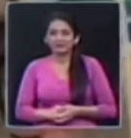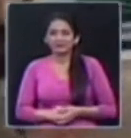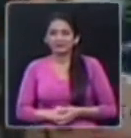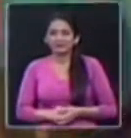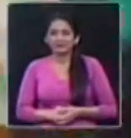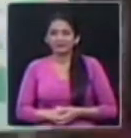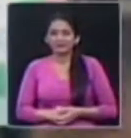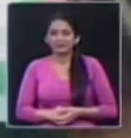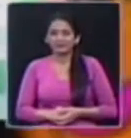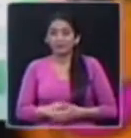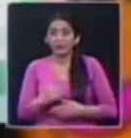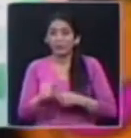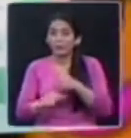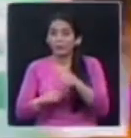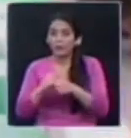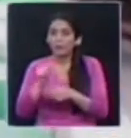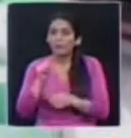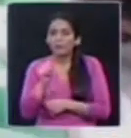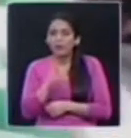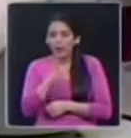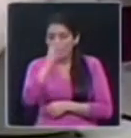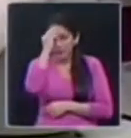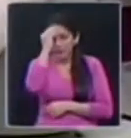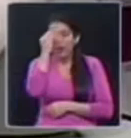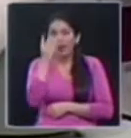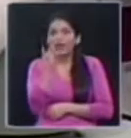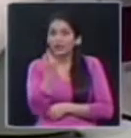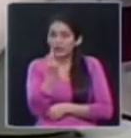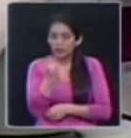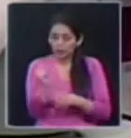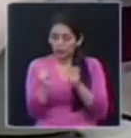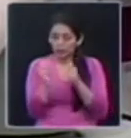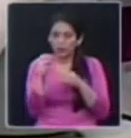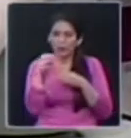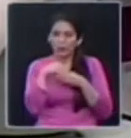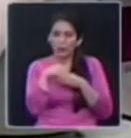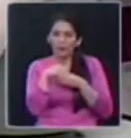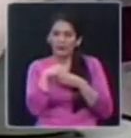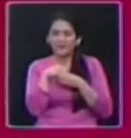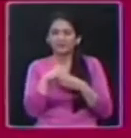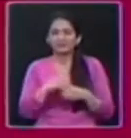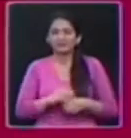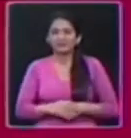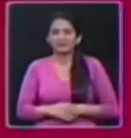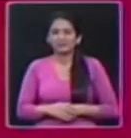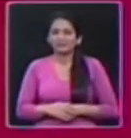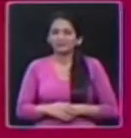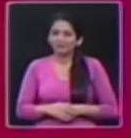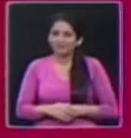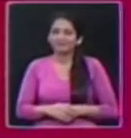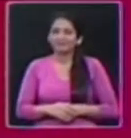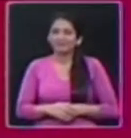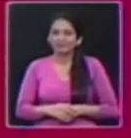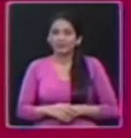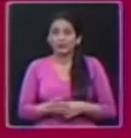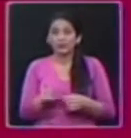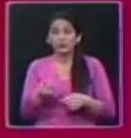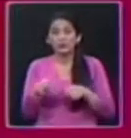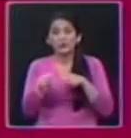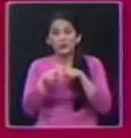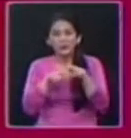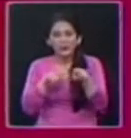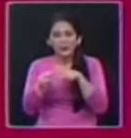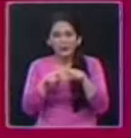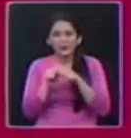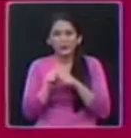puedan cultivar sus hábitos de ahorro, justamente. Claro, es una buena manera para llegar a ellos. Exacto. Y ustedes están realizando también el concurso Mural del